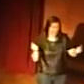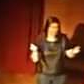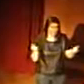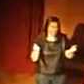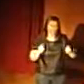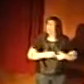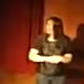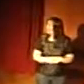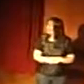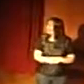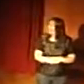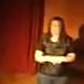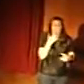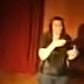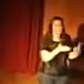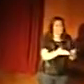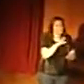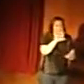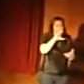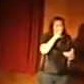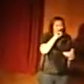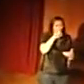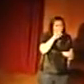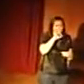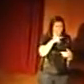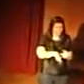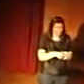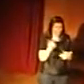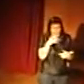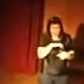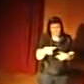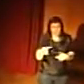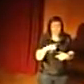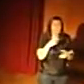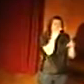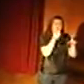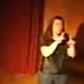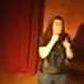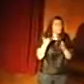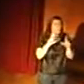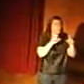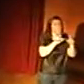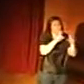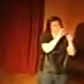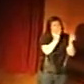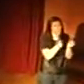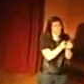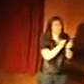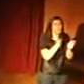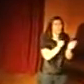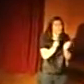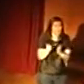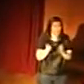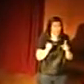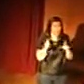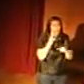paseo del mismo nombre no este tipo de pequeñas tablitas a veces cobres Generalmente tablas o lienzos pequeños eh Como